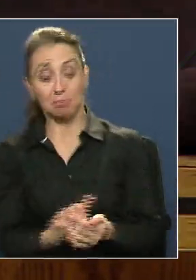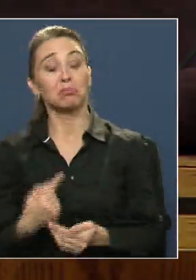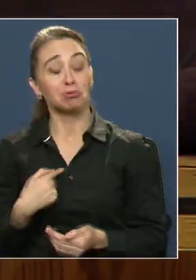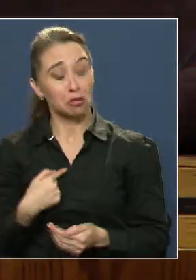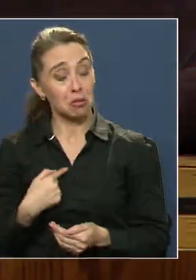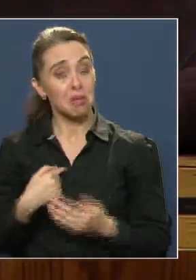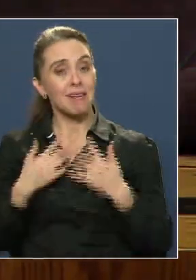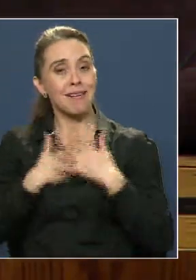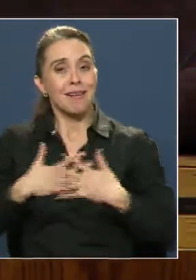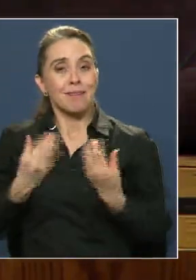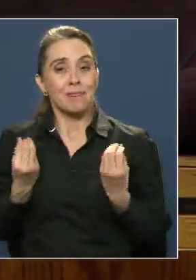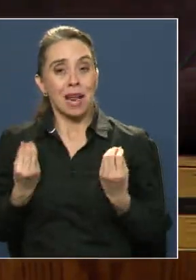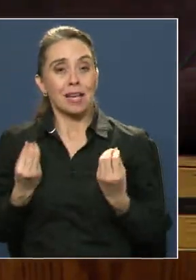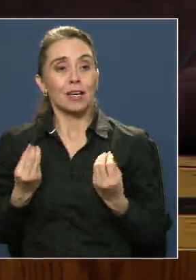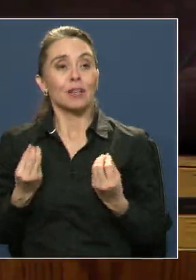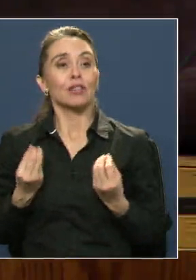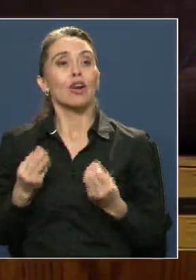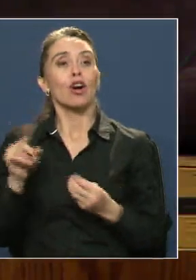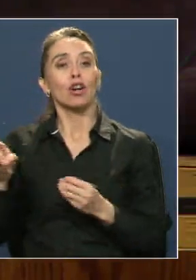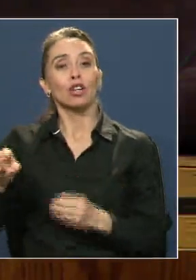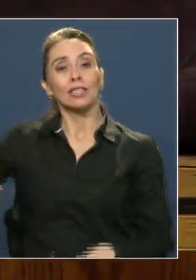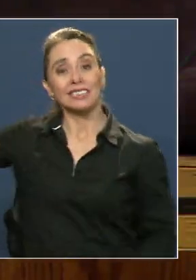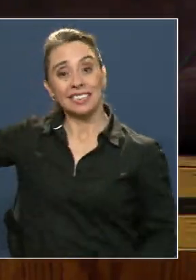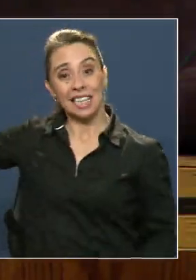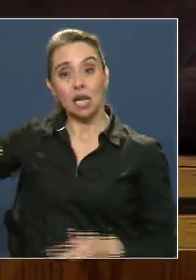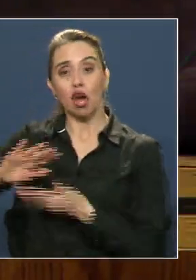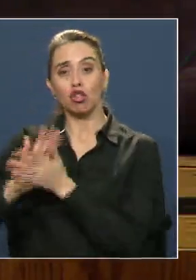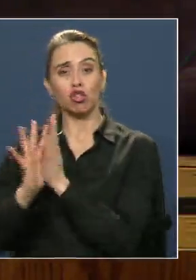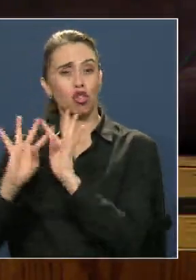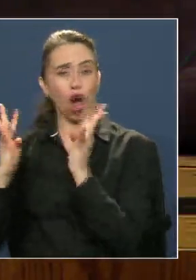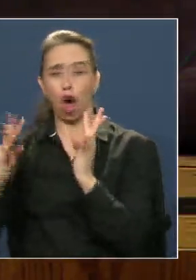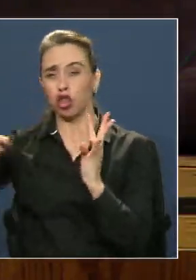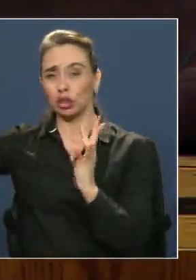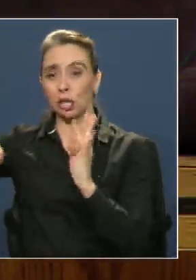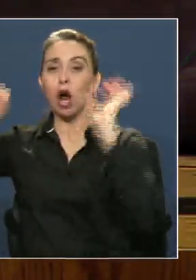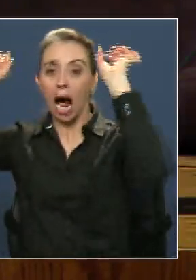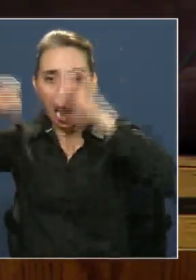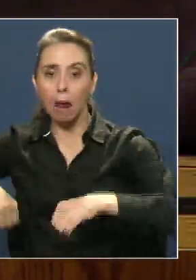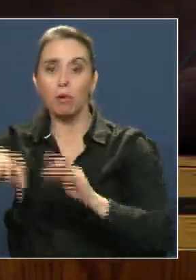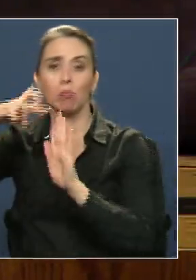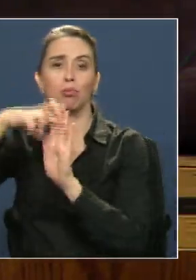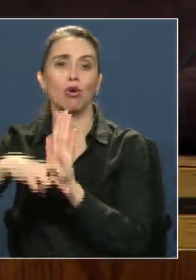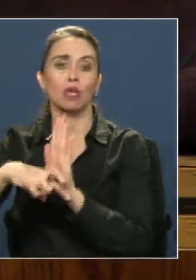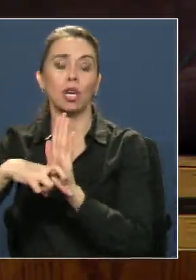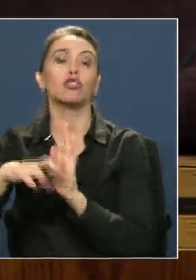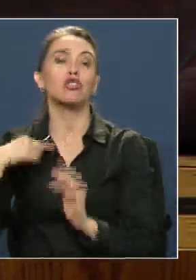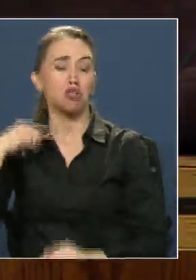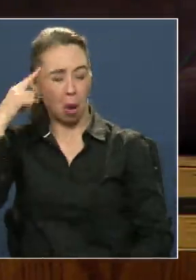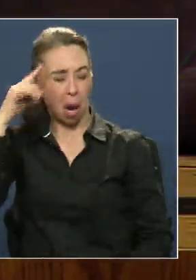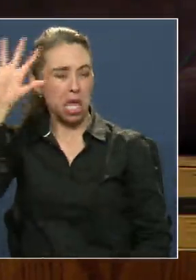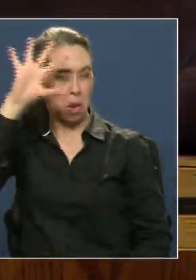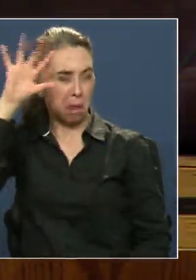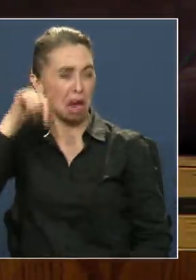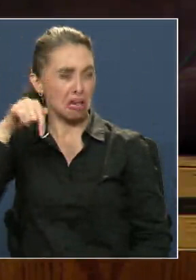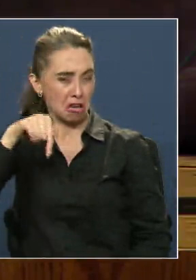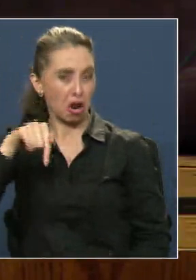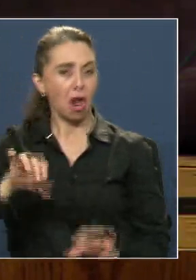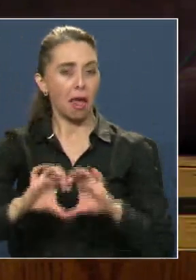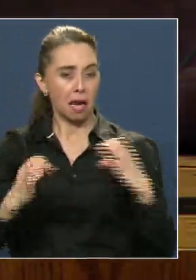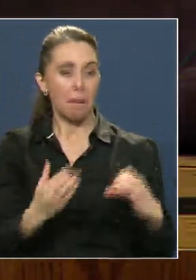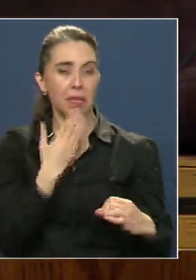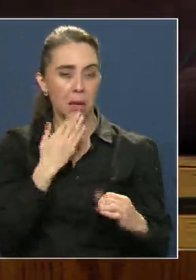alegro de la unanimidad que hubo en el Senado para aprobar este proyecto, y la que yo me imagino va a haber también hoy día aquí en la